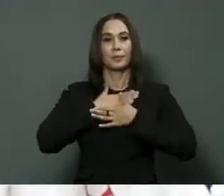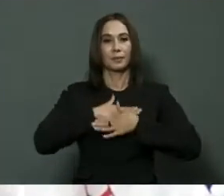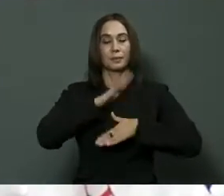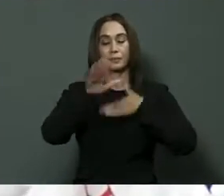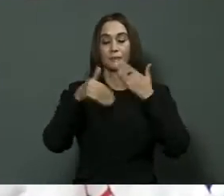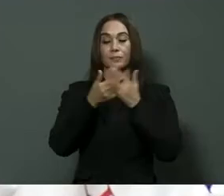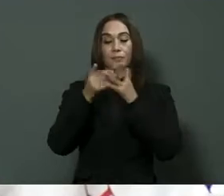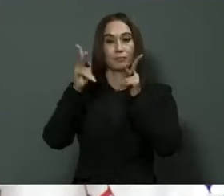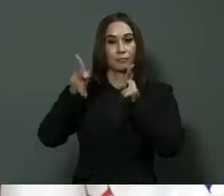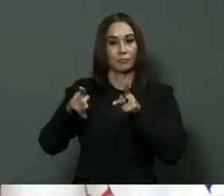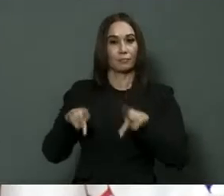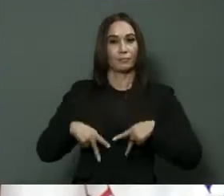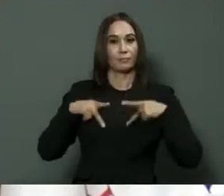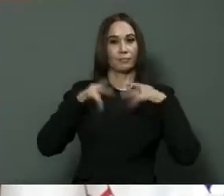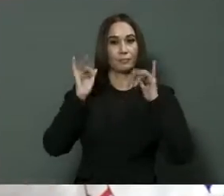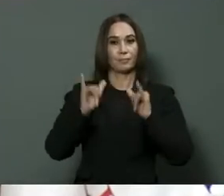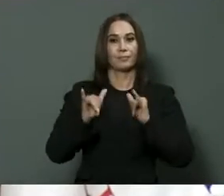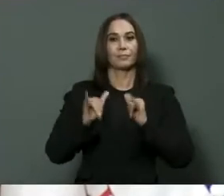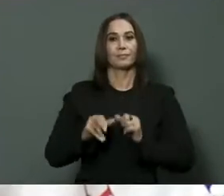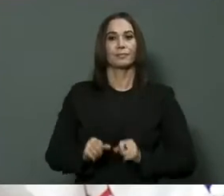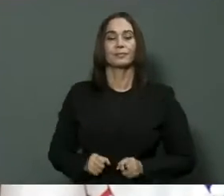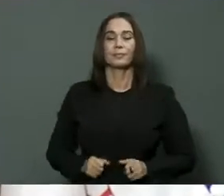disfrute de todos nosotros.